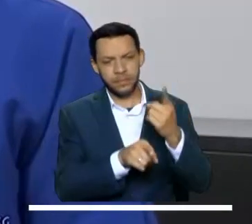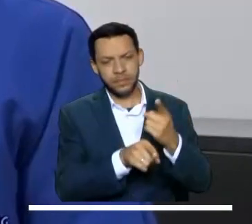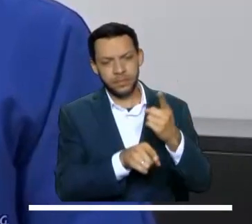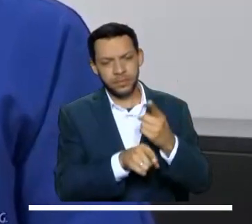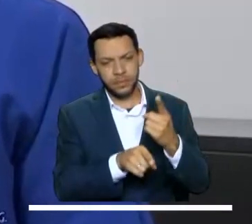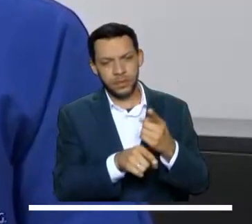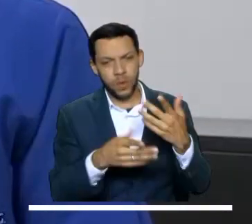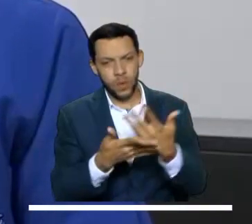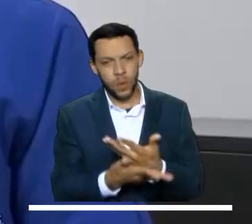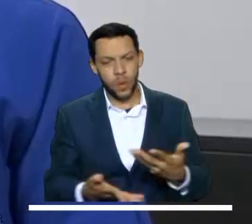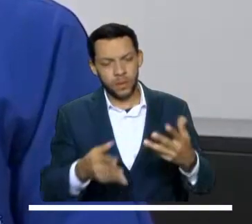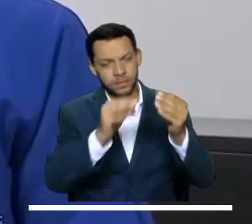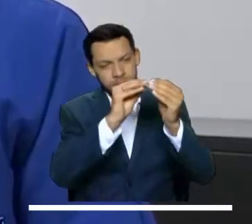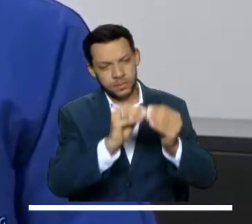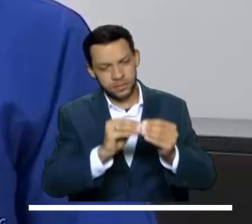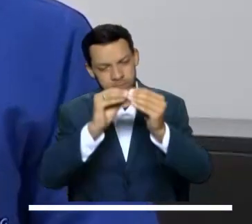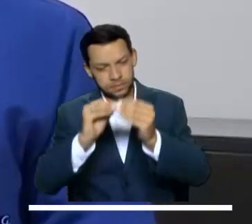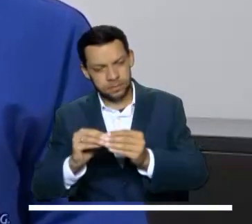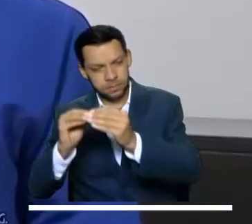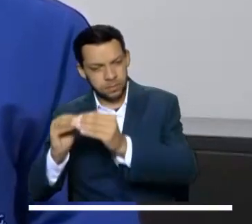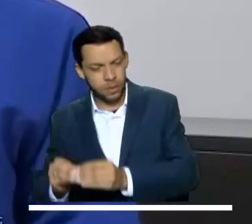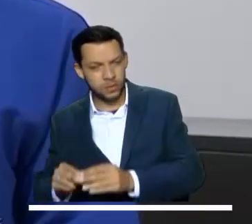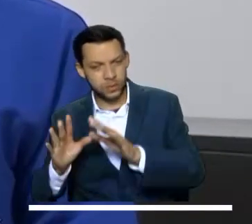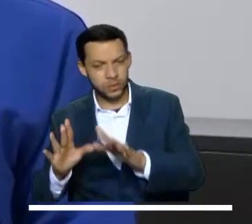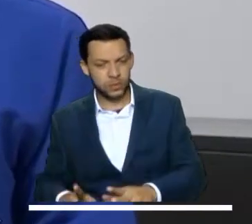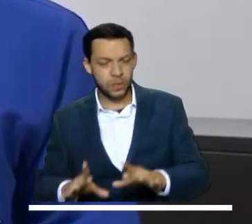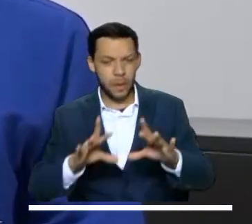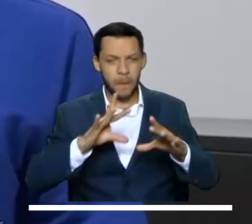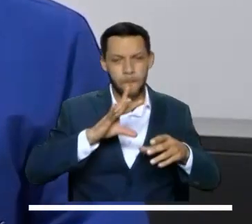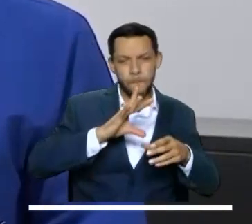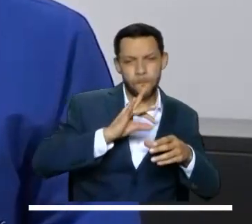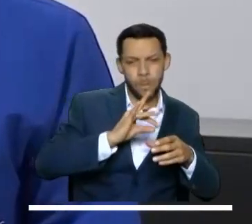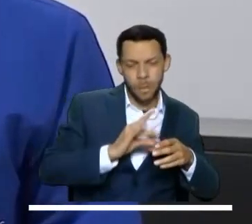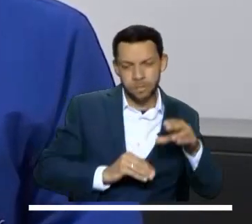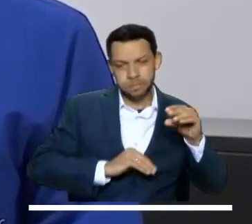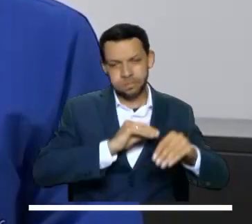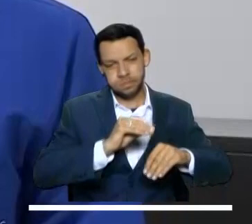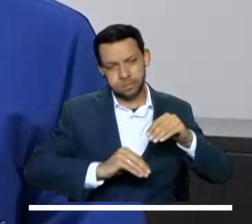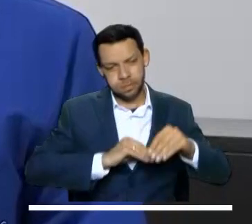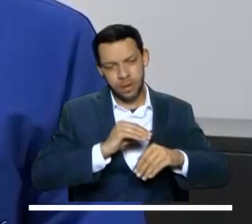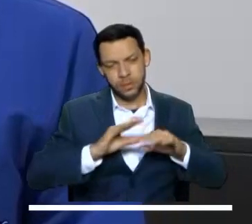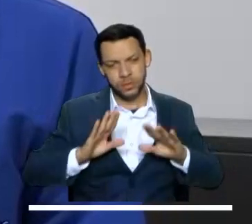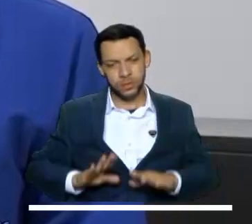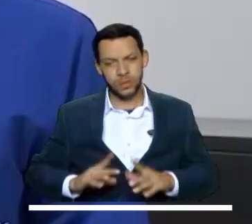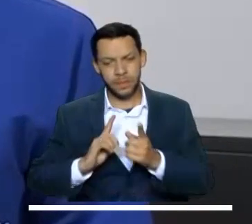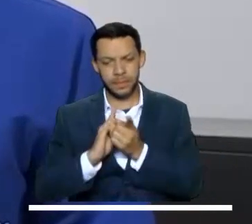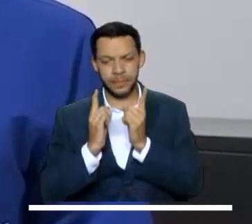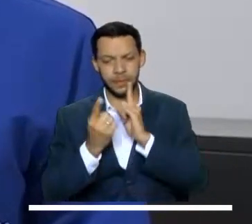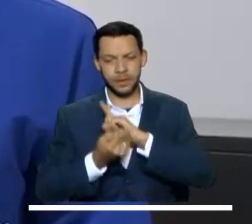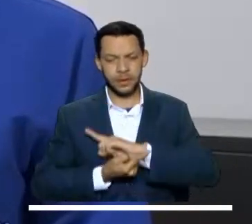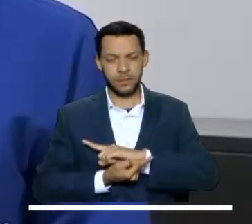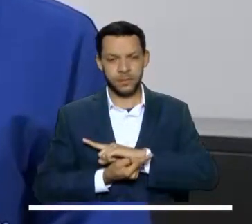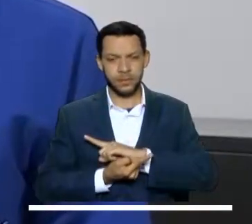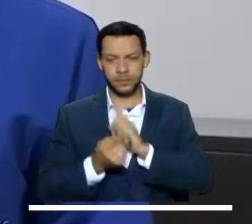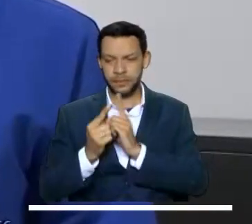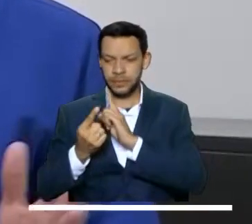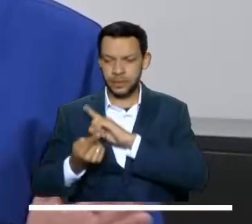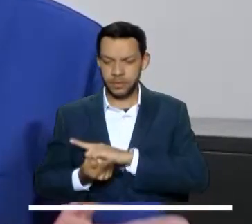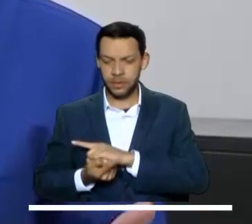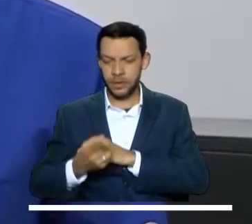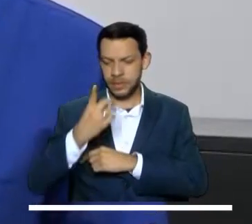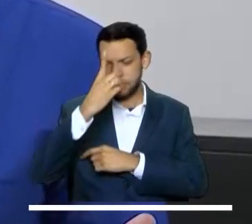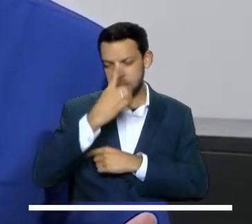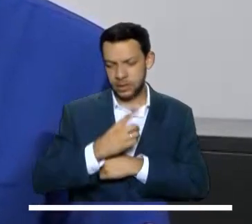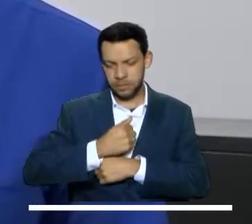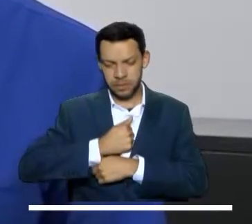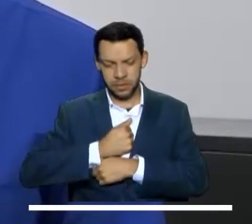la estructura y la calidad de la mucosa, tratando de identificar algunos cambios patológicos importantes para poder tomar decisiones,